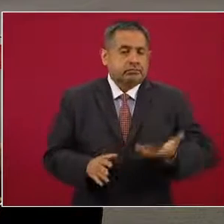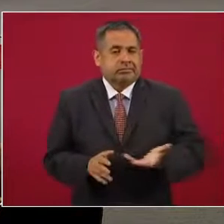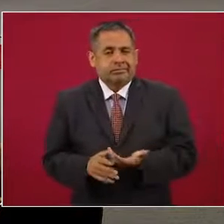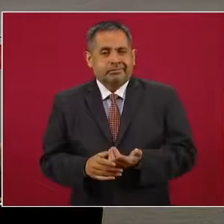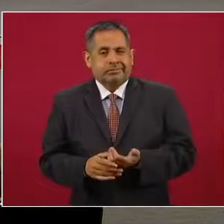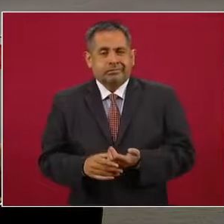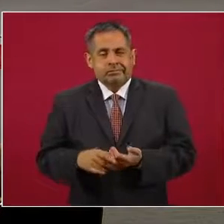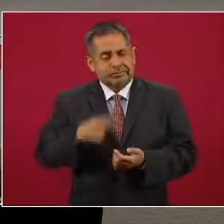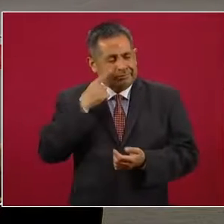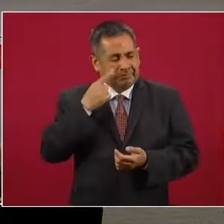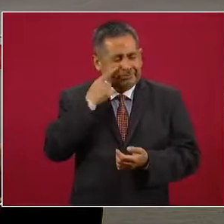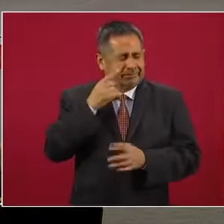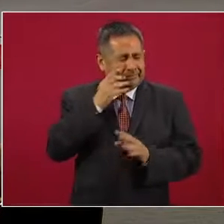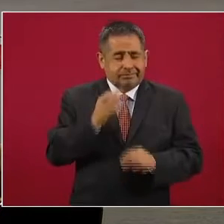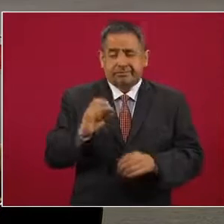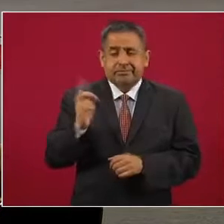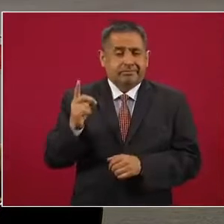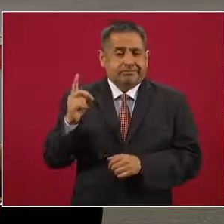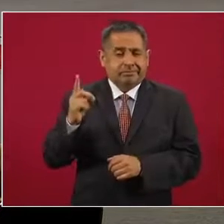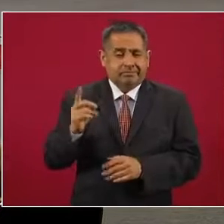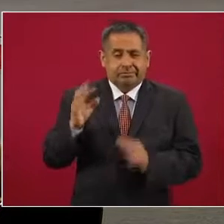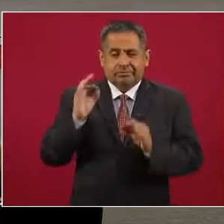Eso se da más en diciembre, pero